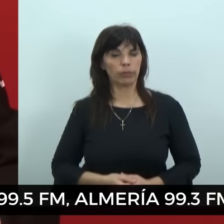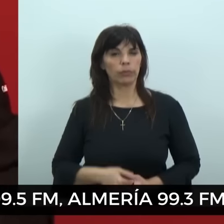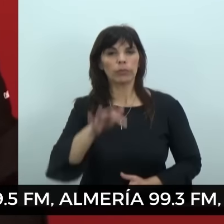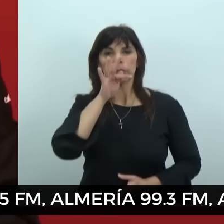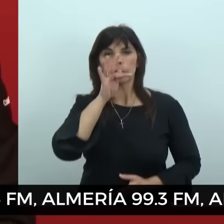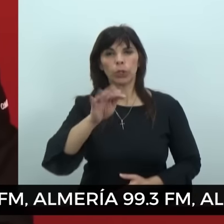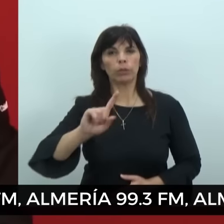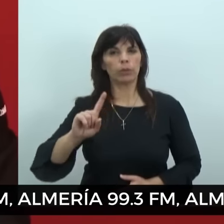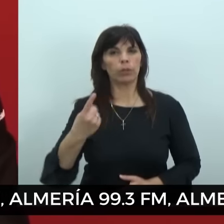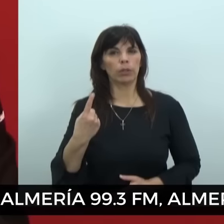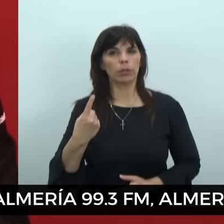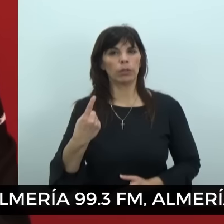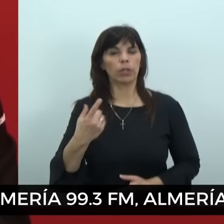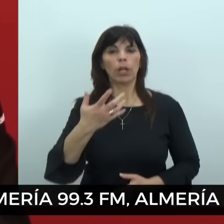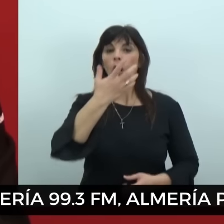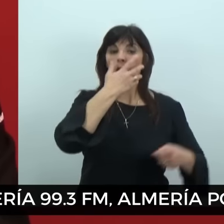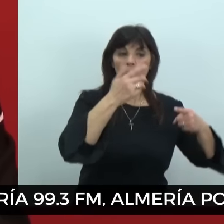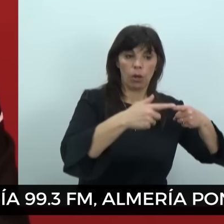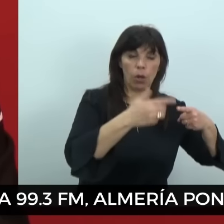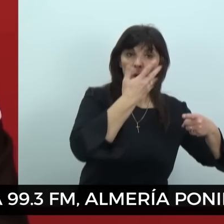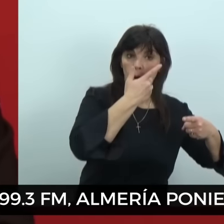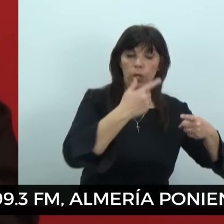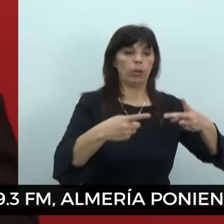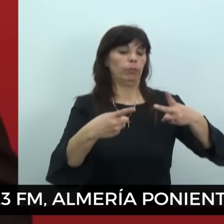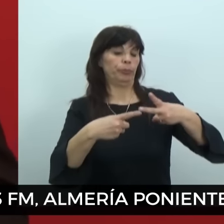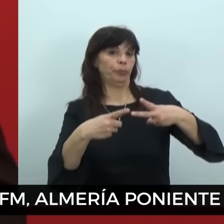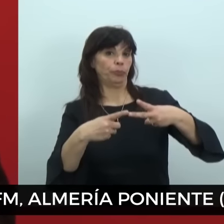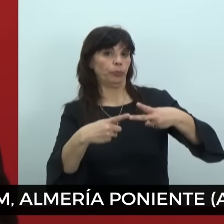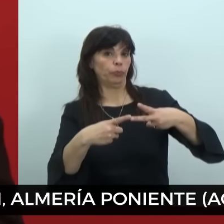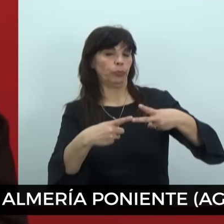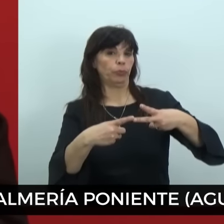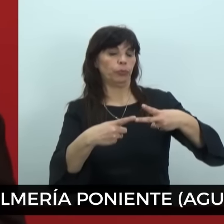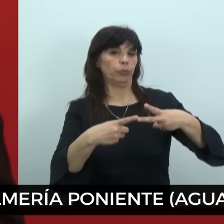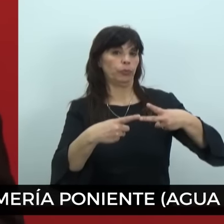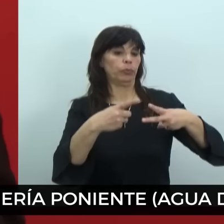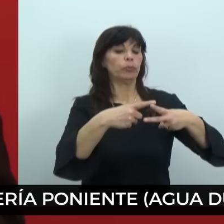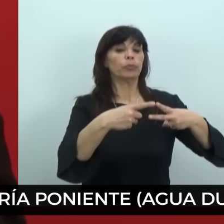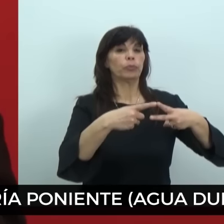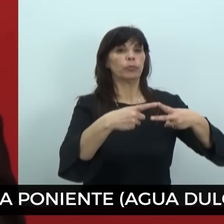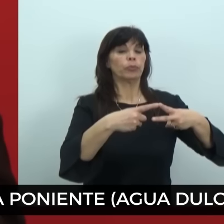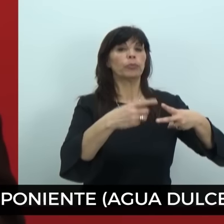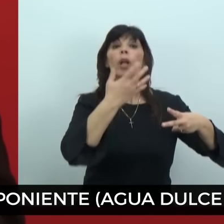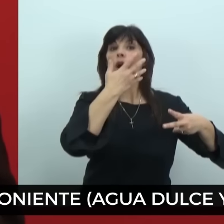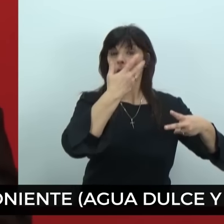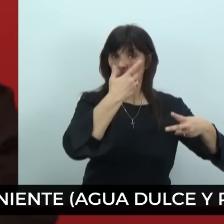Las promesas de Dios hay que conocerlas, hay que reconocerlas por la